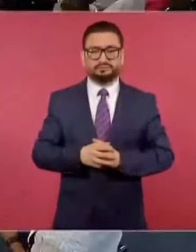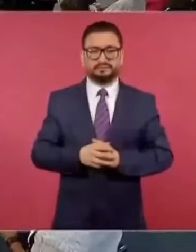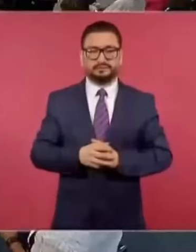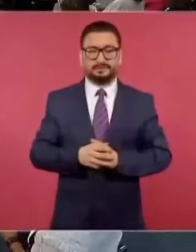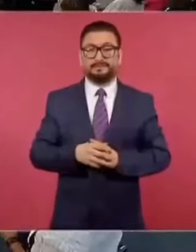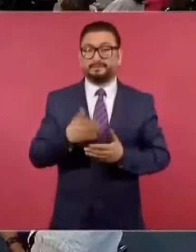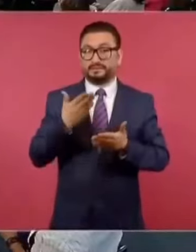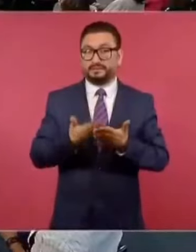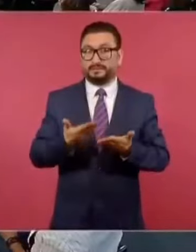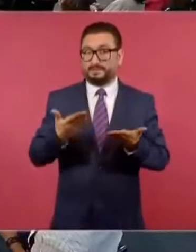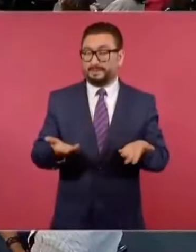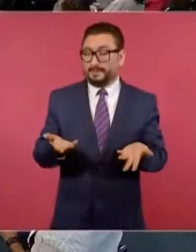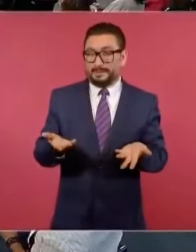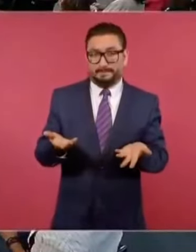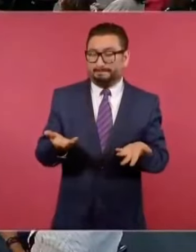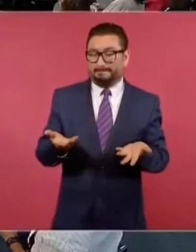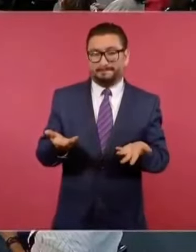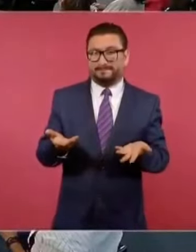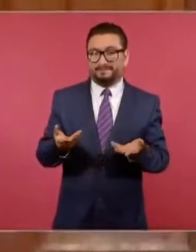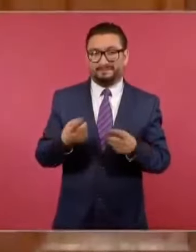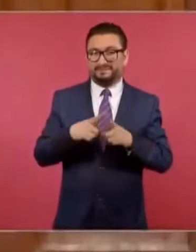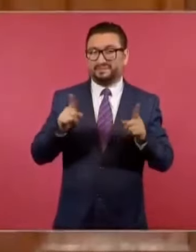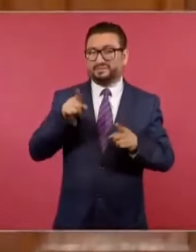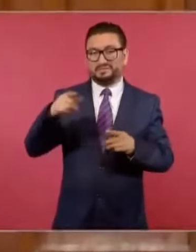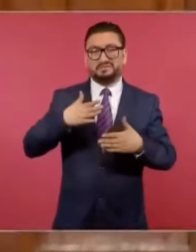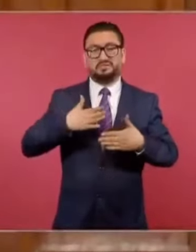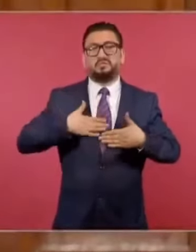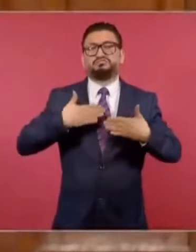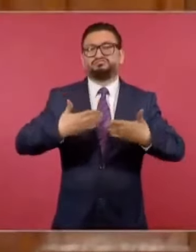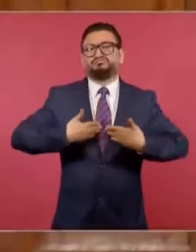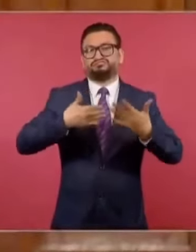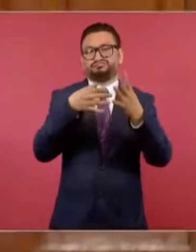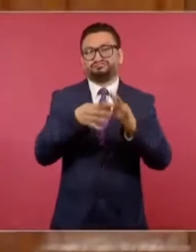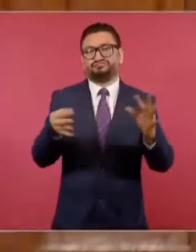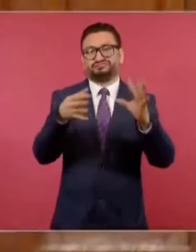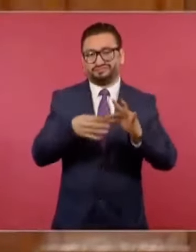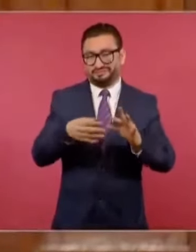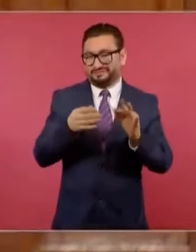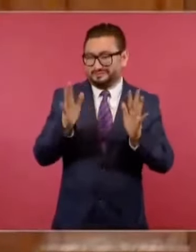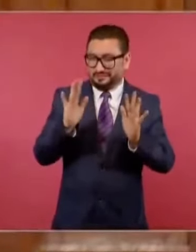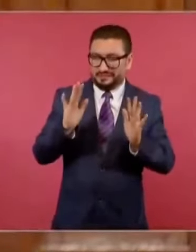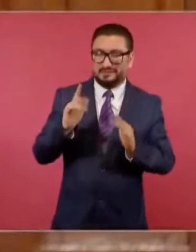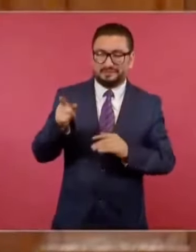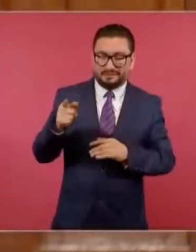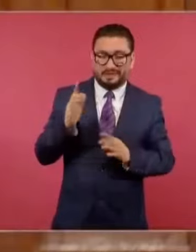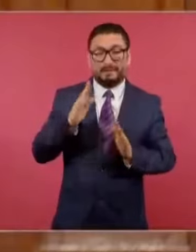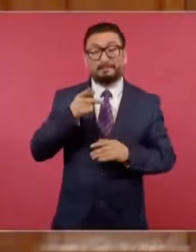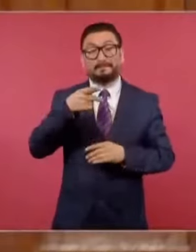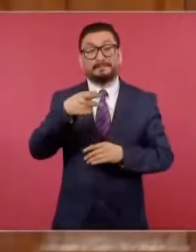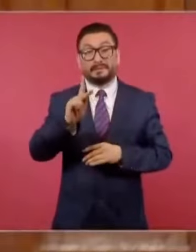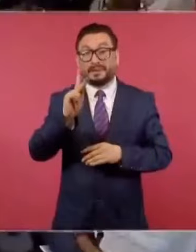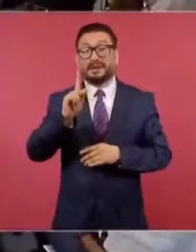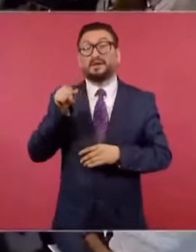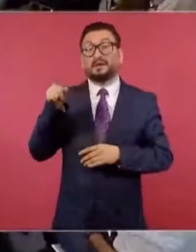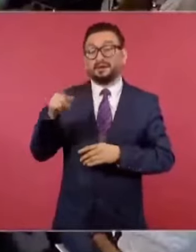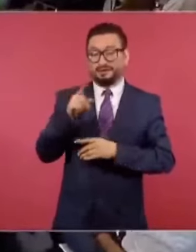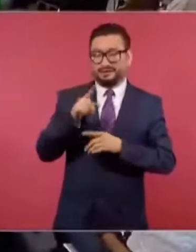Y ahora, pues hasta se sinceró, ¿no?, en la papacho. No, pero